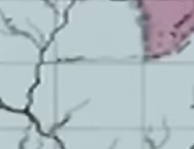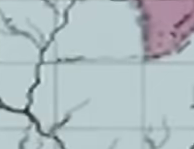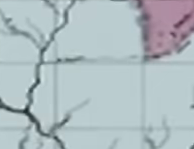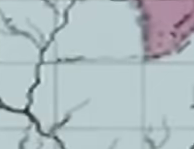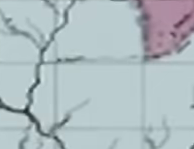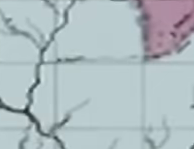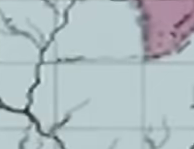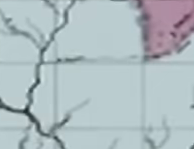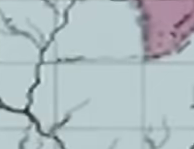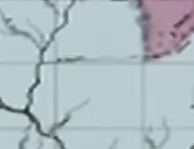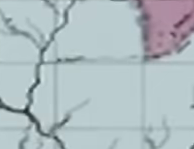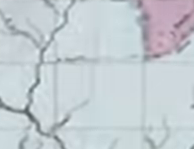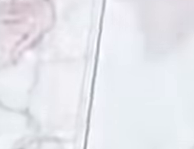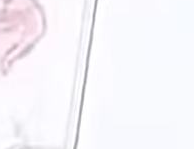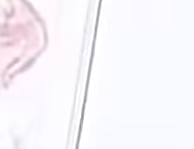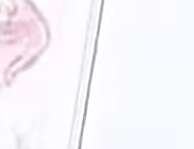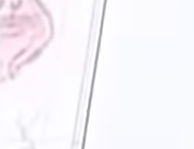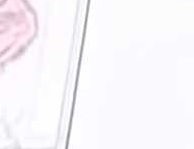nación atlántica,